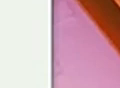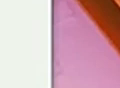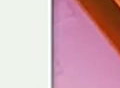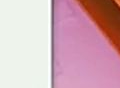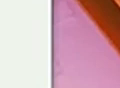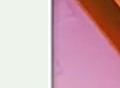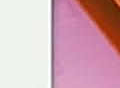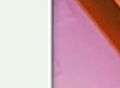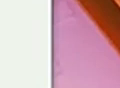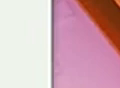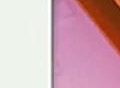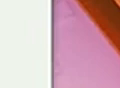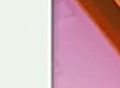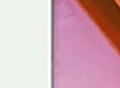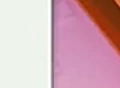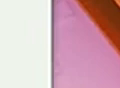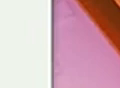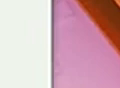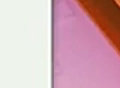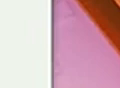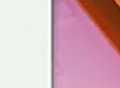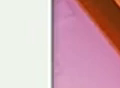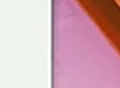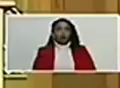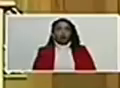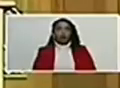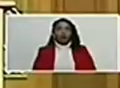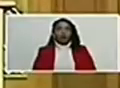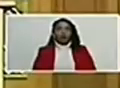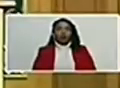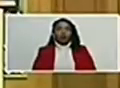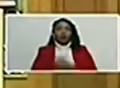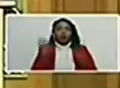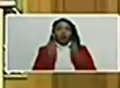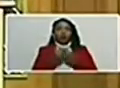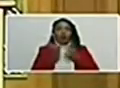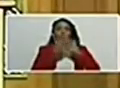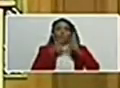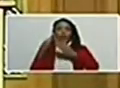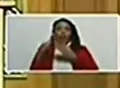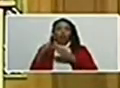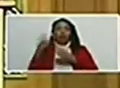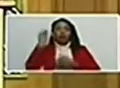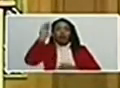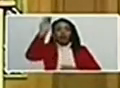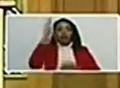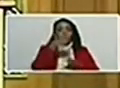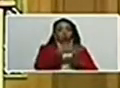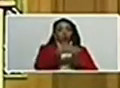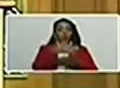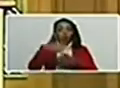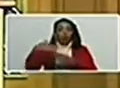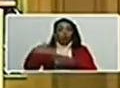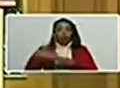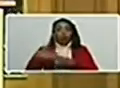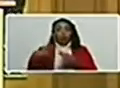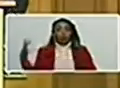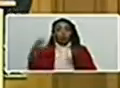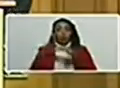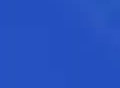derechos humanos, lo que tuiteaba hoy temprano la presidenta del PRO, Patricia Bullrich. Insisto, 15 millones de